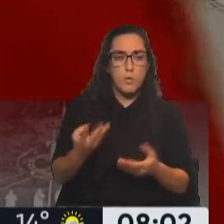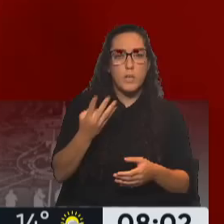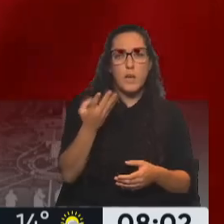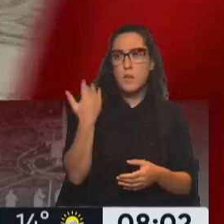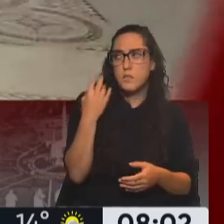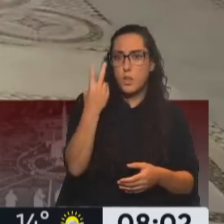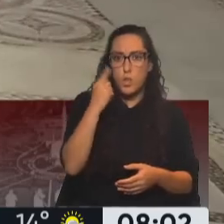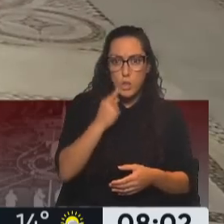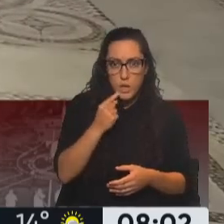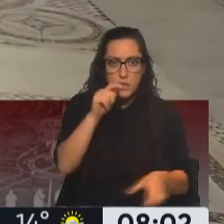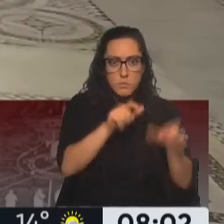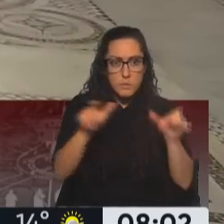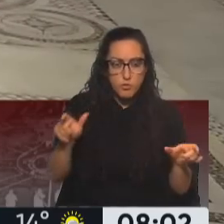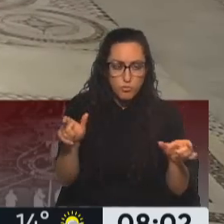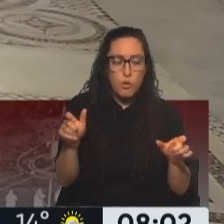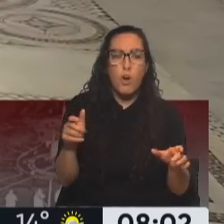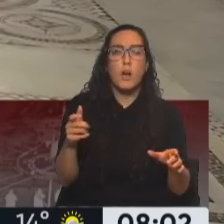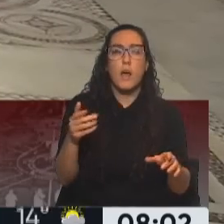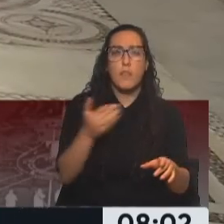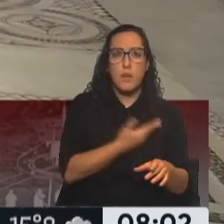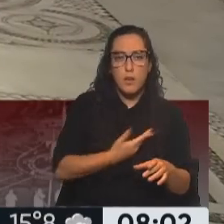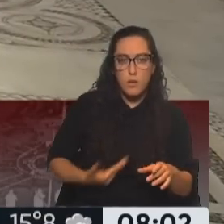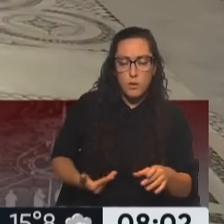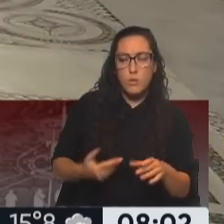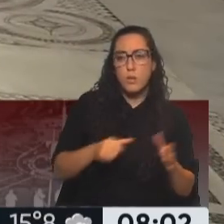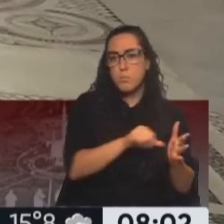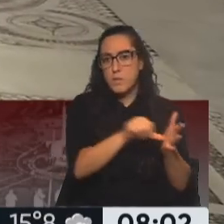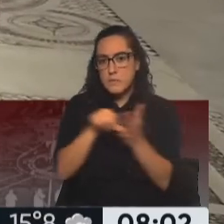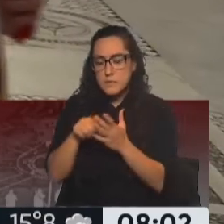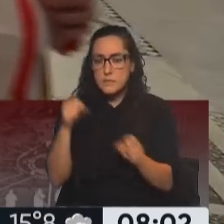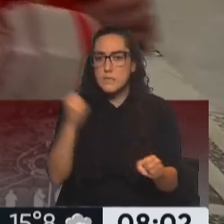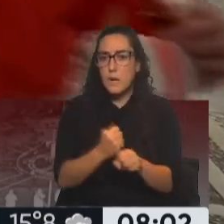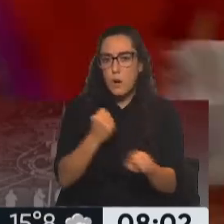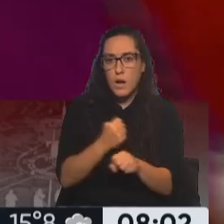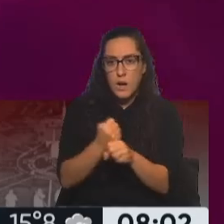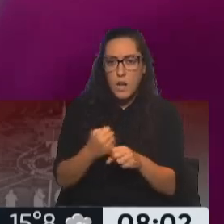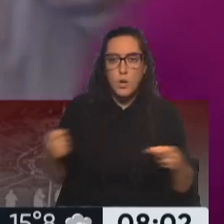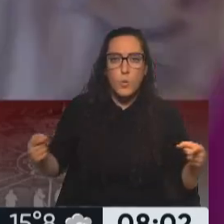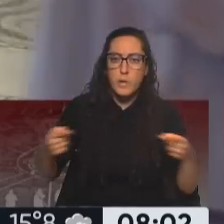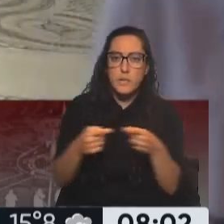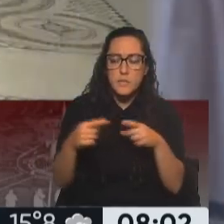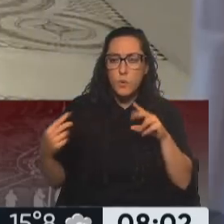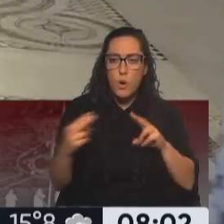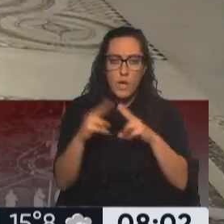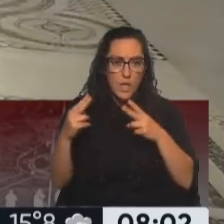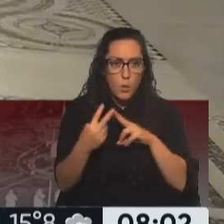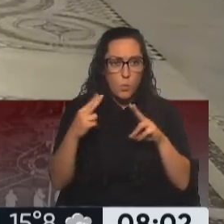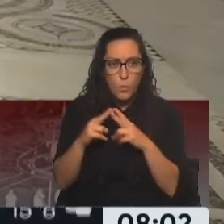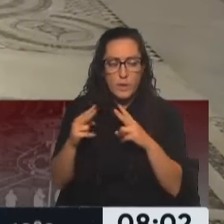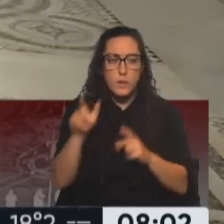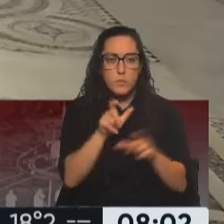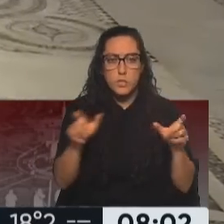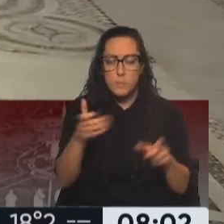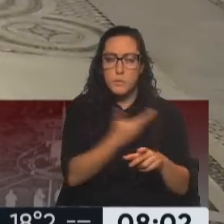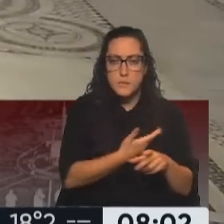horas la diplomacia han trabajado de forma muy profunda para hacer encuentros entre